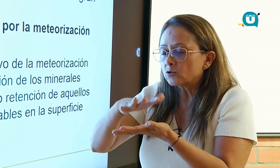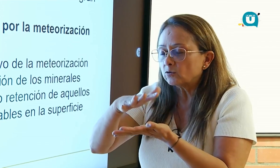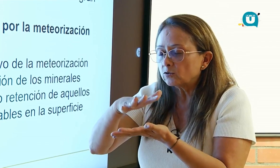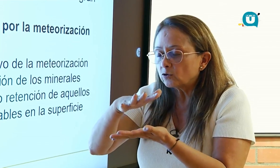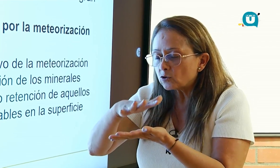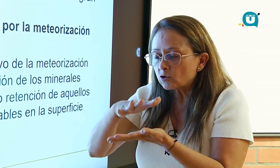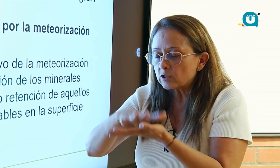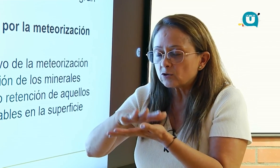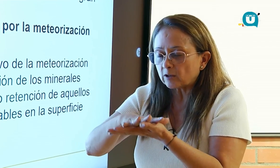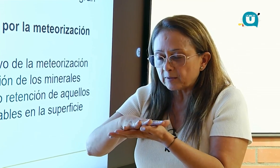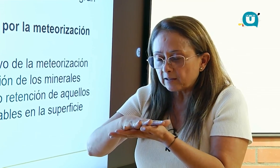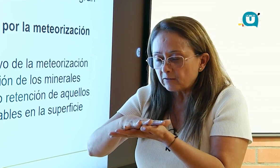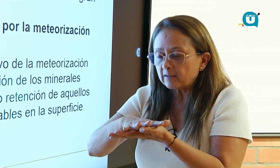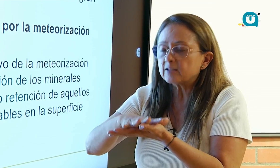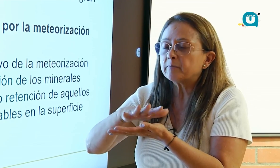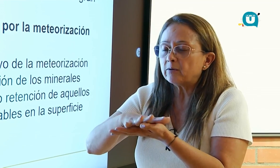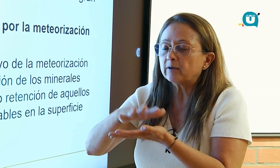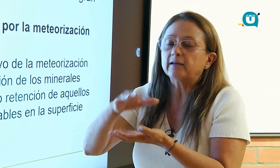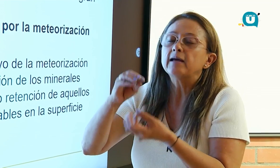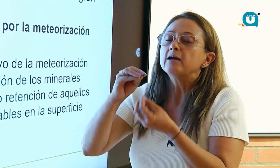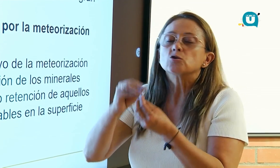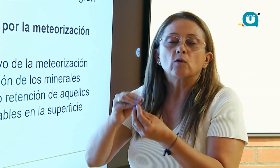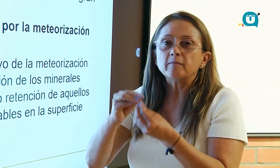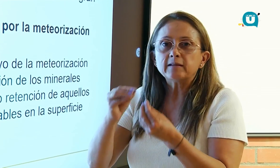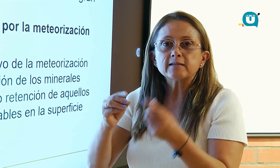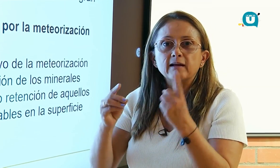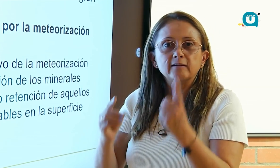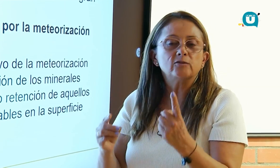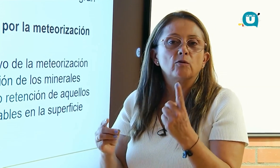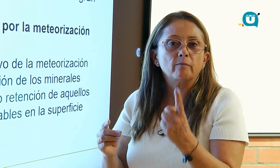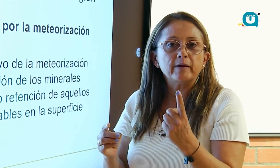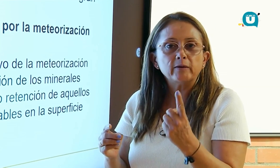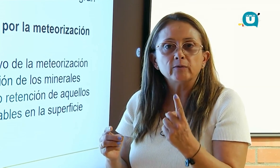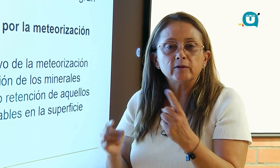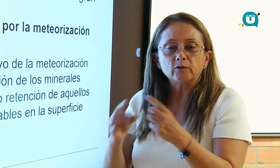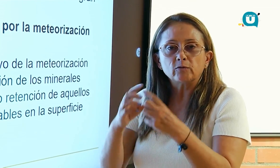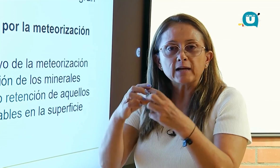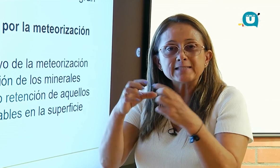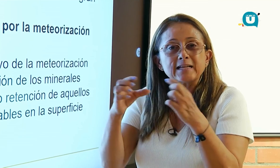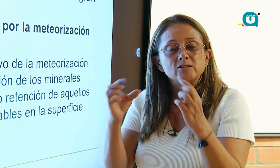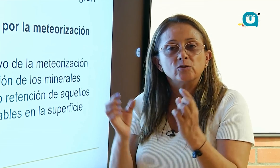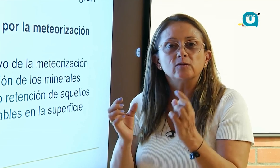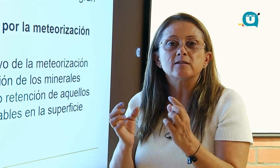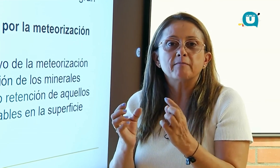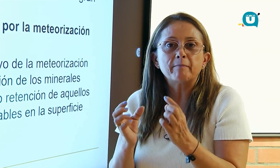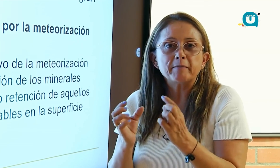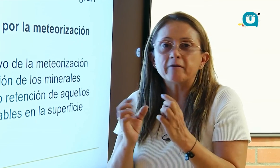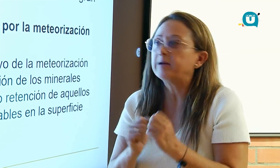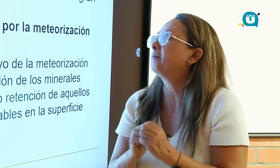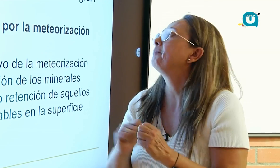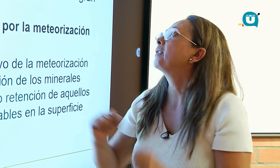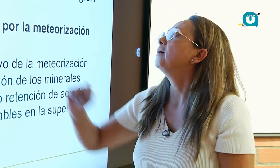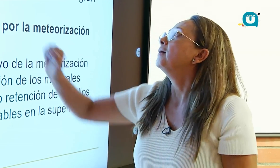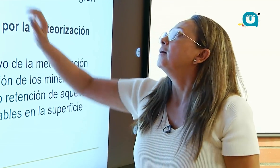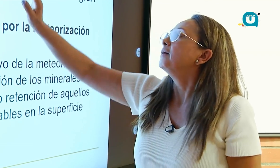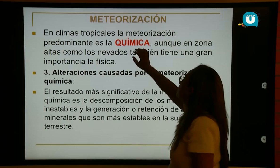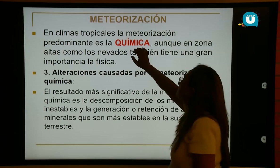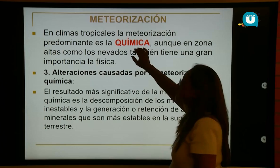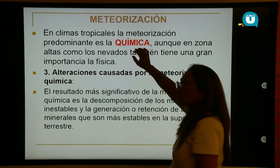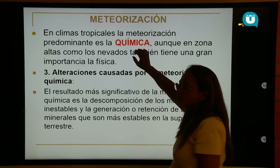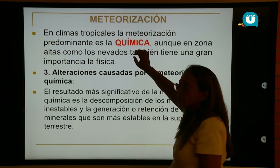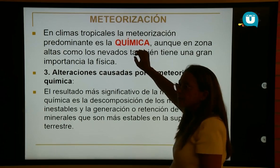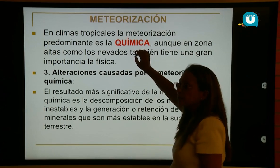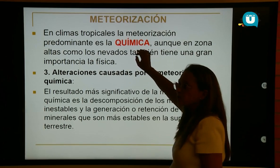de la presión que ejerce el gobierno de los Estados Unidos. Son tres cosas totalmente diferentes, solamente se dan dentro de organizaciones sociales y de derechos humanos. Han sido